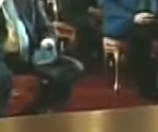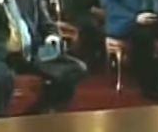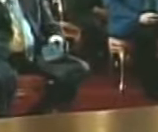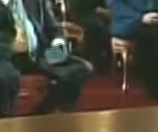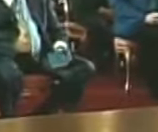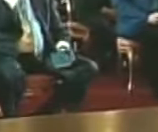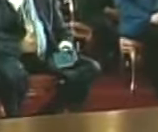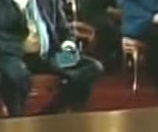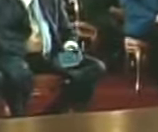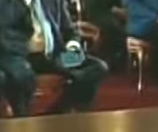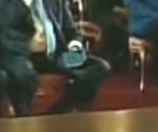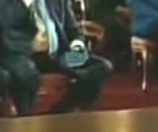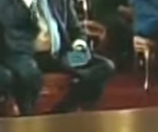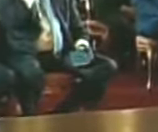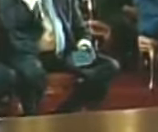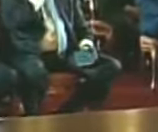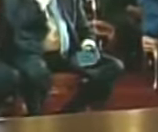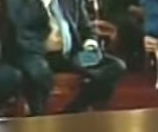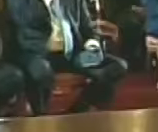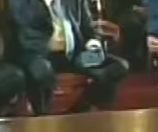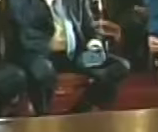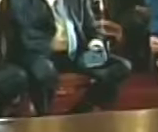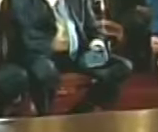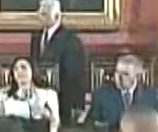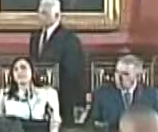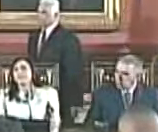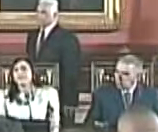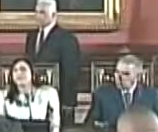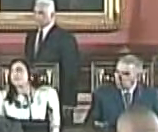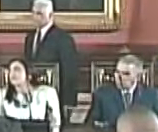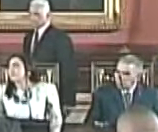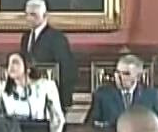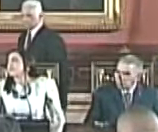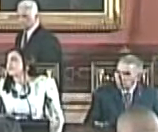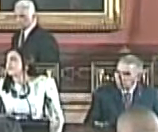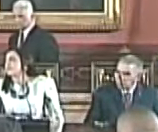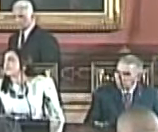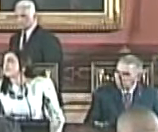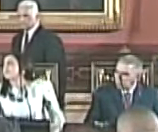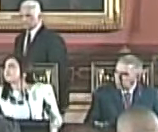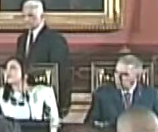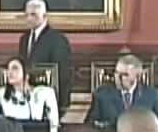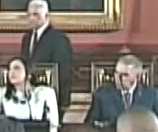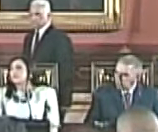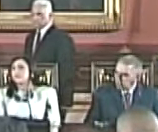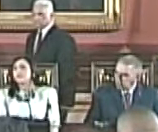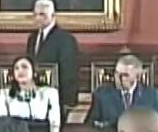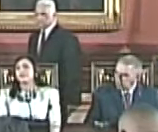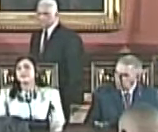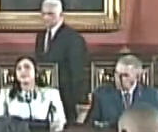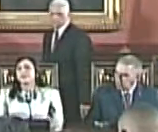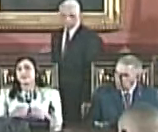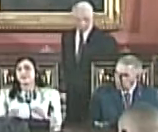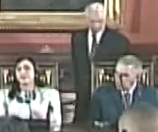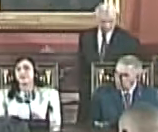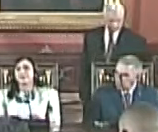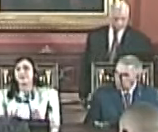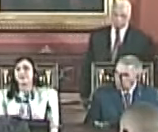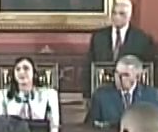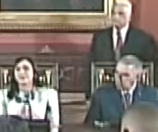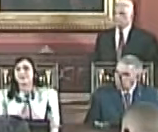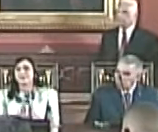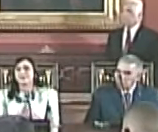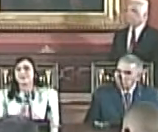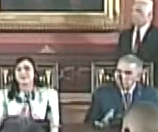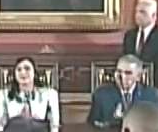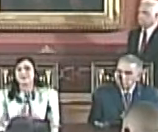Firma del presidente de la Asamblea Nacional, diputado doctor Jorge Rodríguez Gómez. Antes